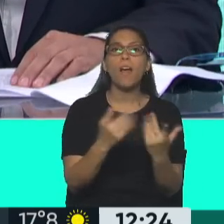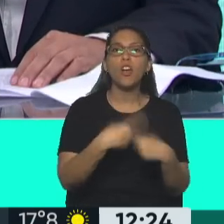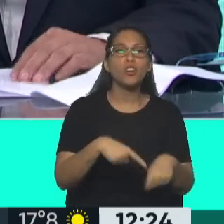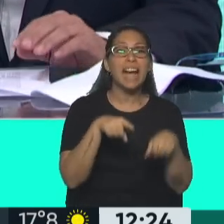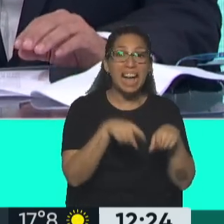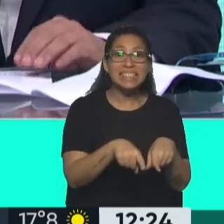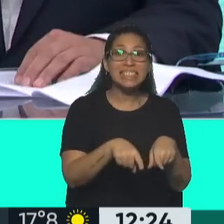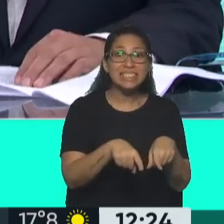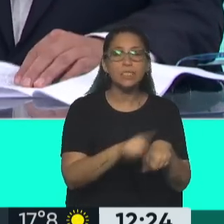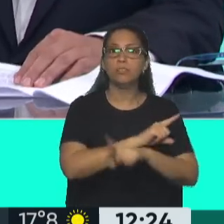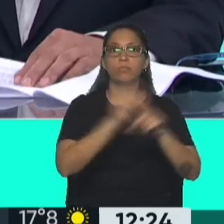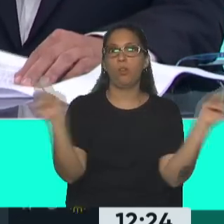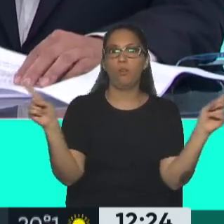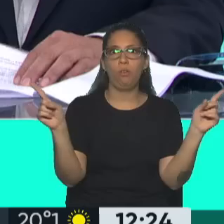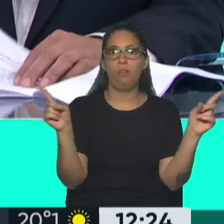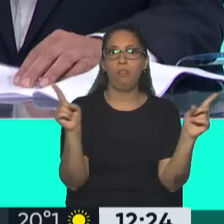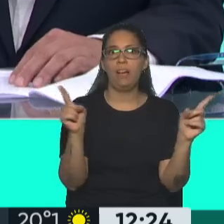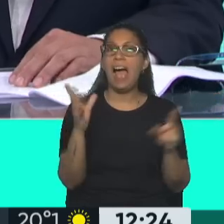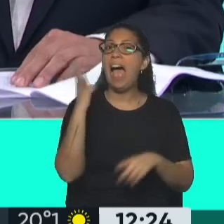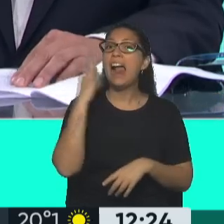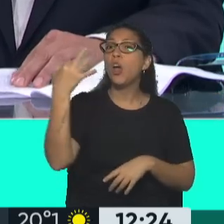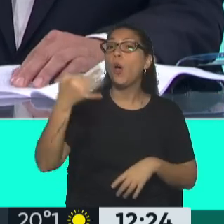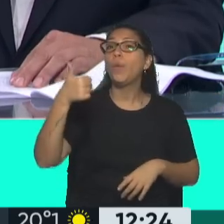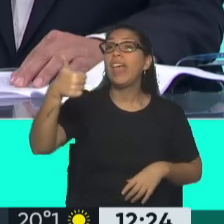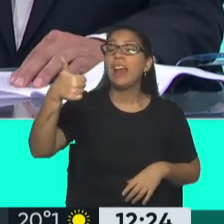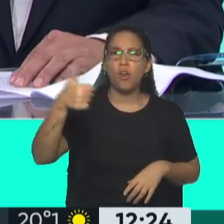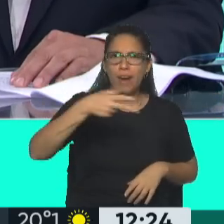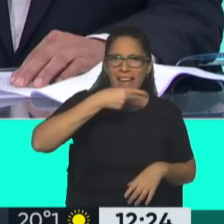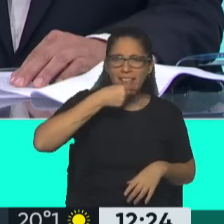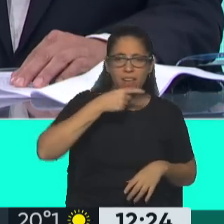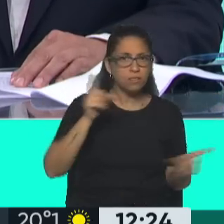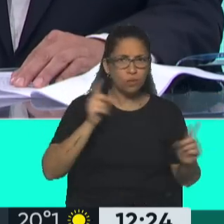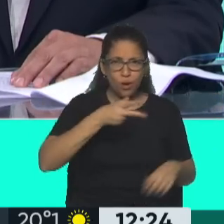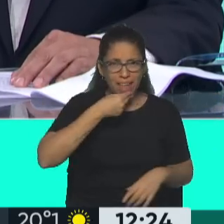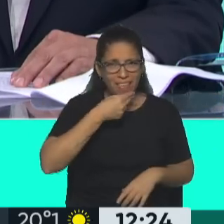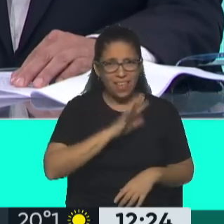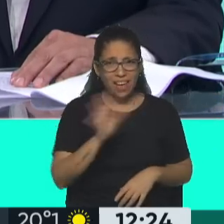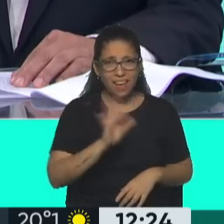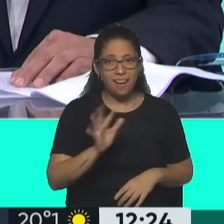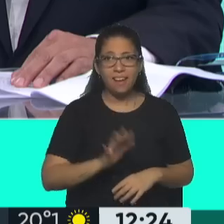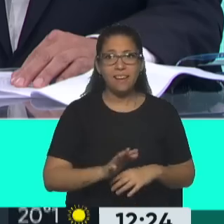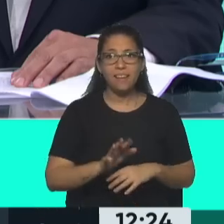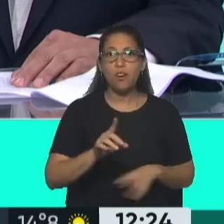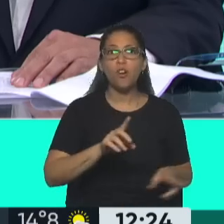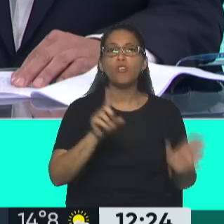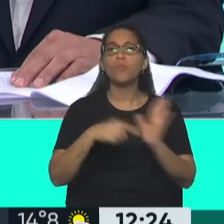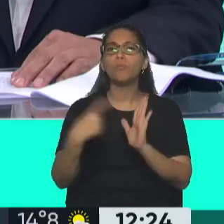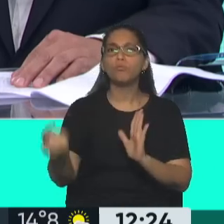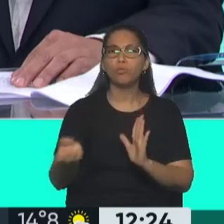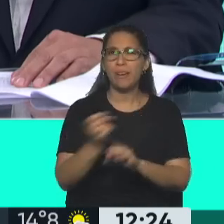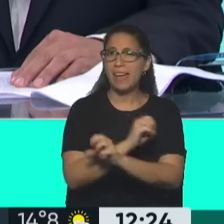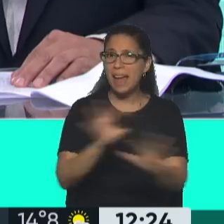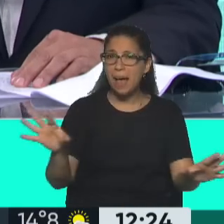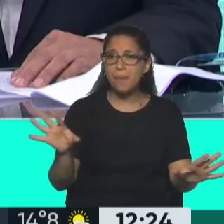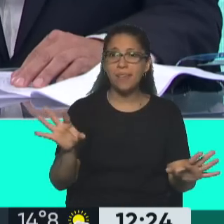cosas, prácticamente. ¿Algo se hizo bien o nada? Nada. Nada, porque después el otro aspecto que tenés que es gravísimo